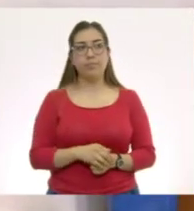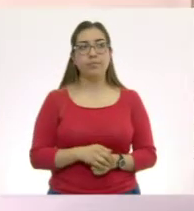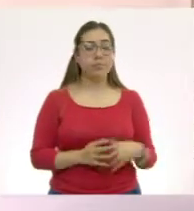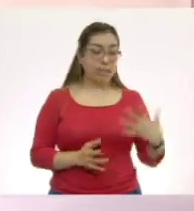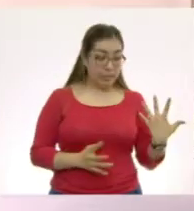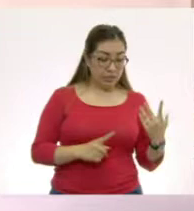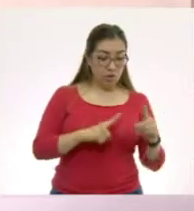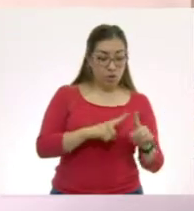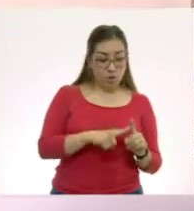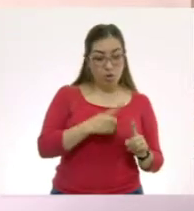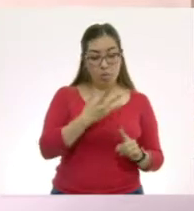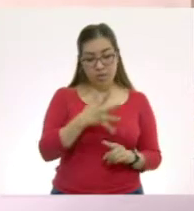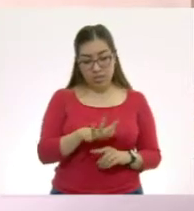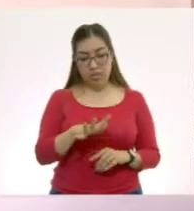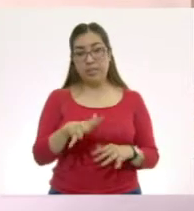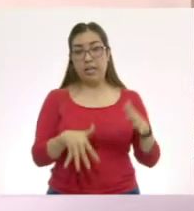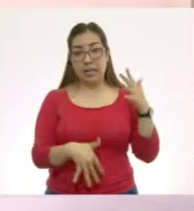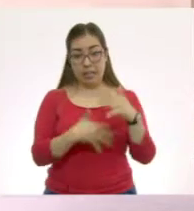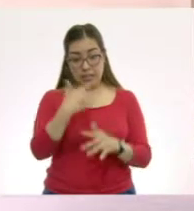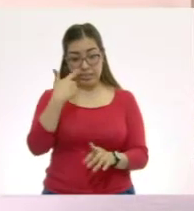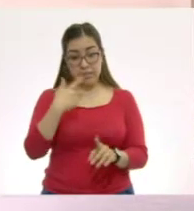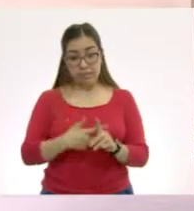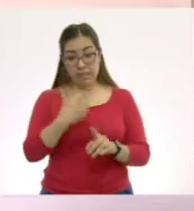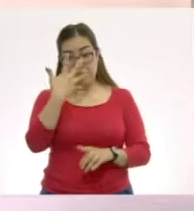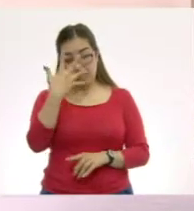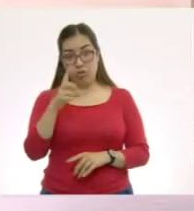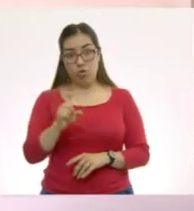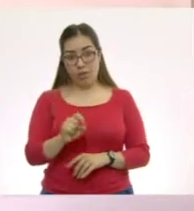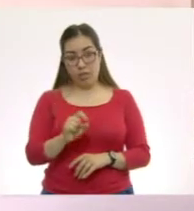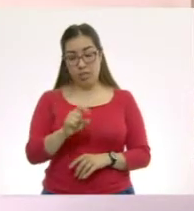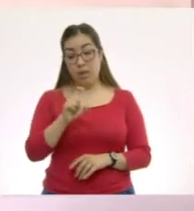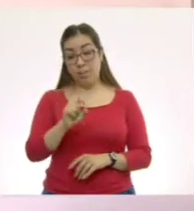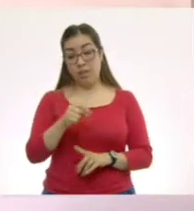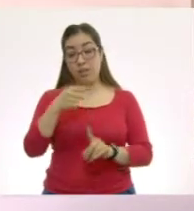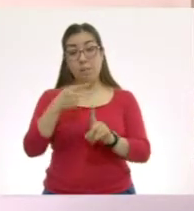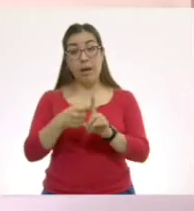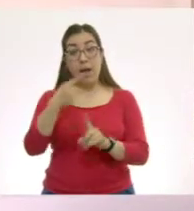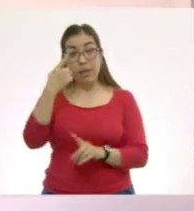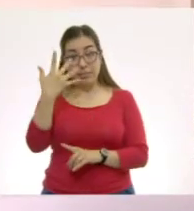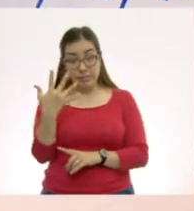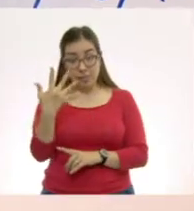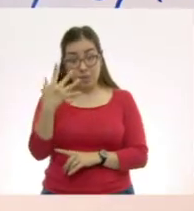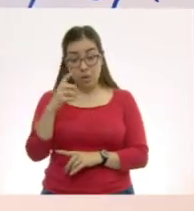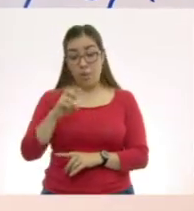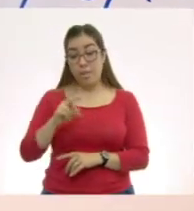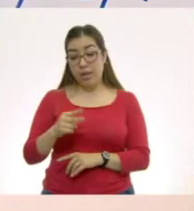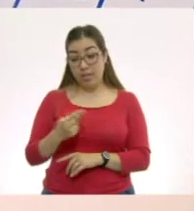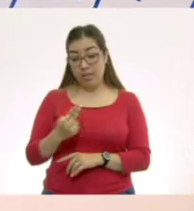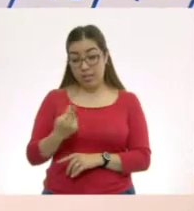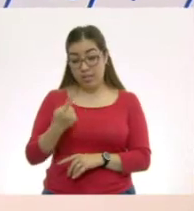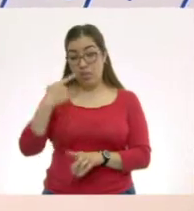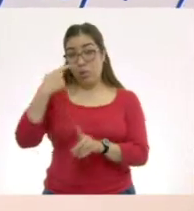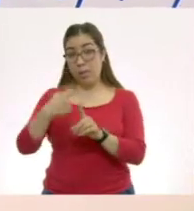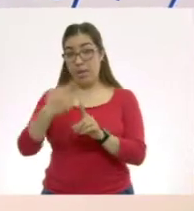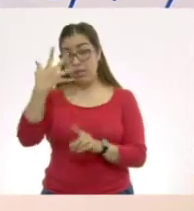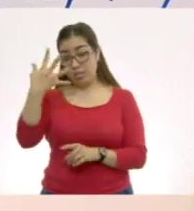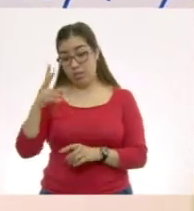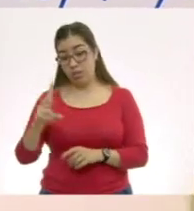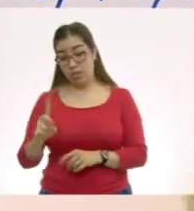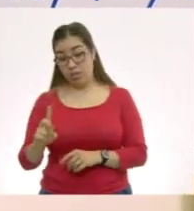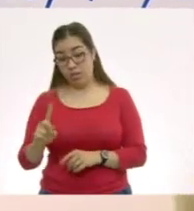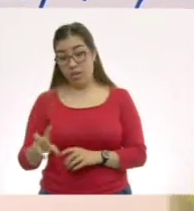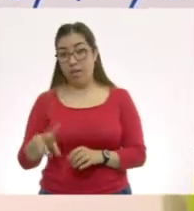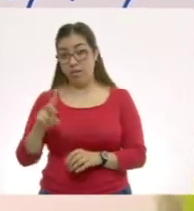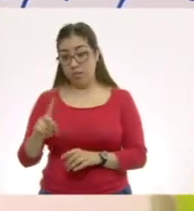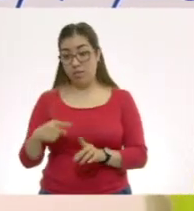siguiente, 15 más 5, 20, 20 más 5, 25, 25 más 5, 30, 30